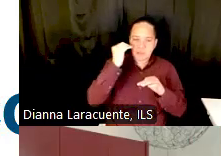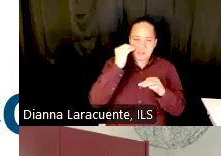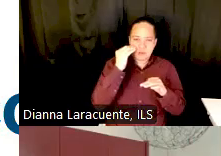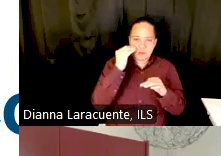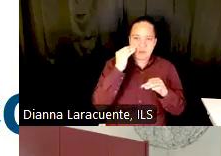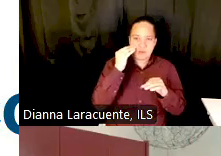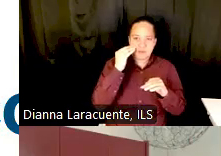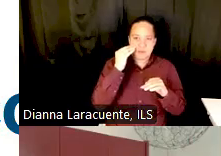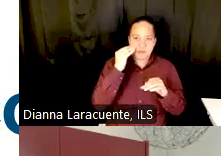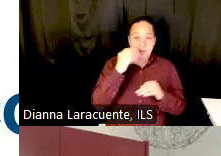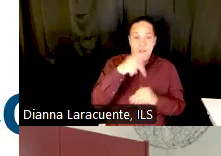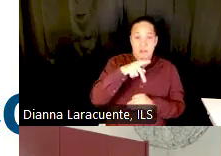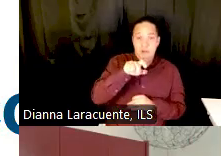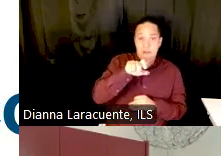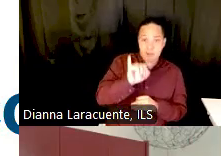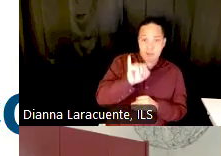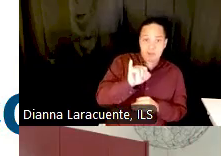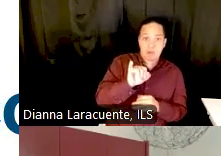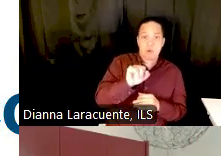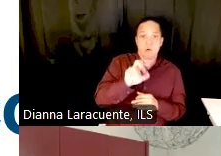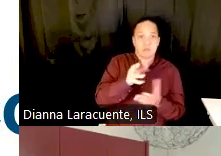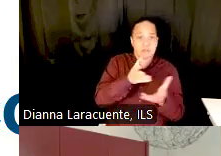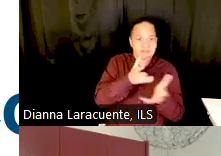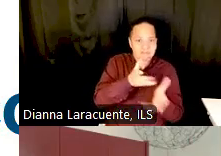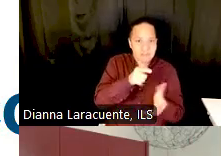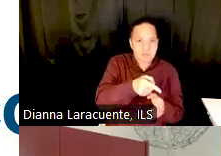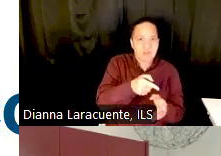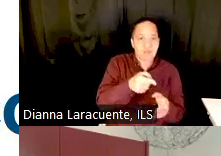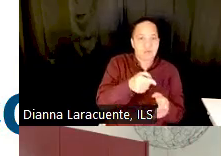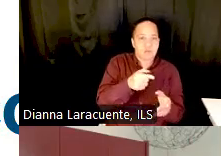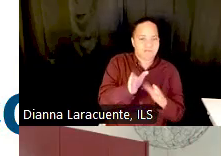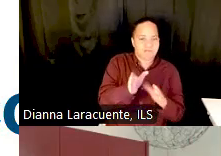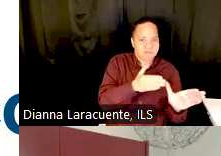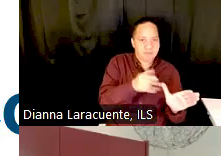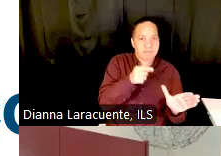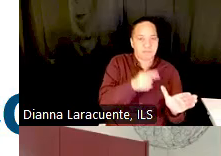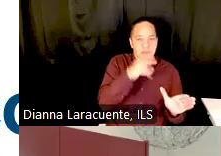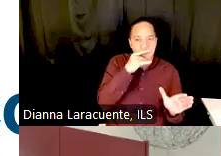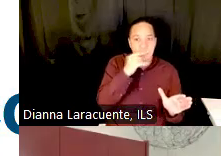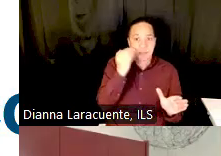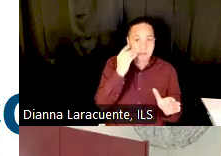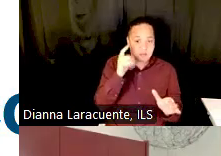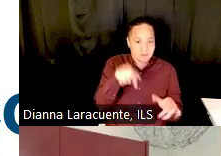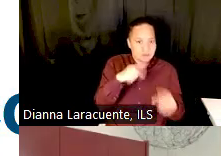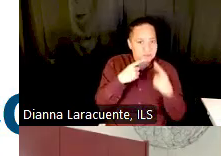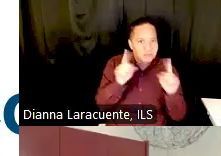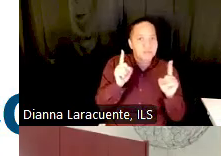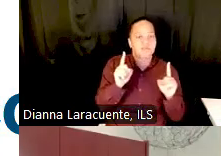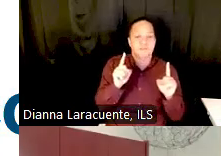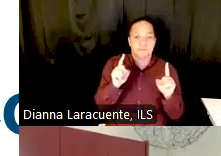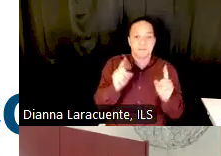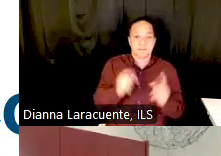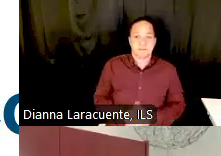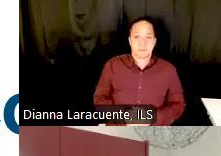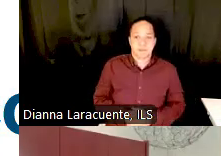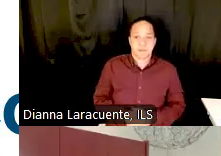de individualización, de intervención que tiene el niño. Es importante saber si se está cumpliendo. Es importante saber